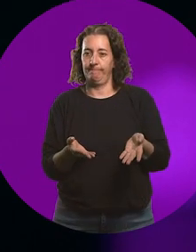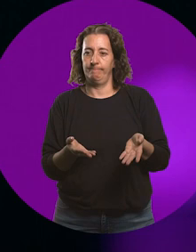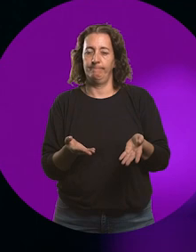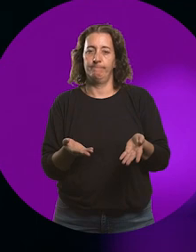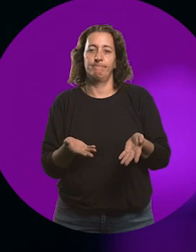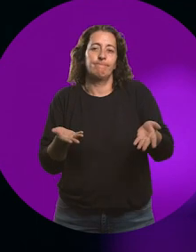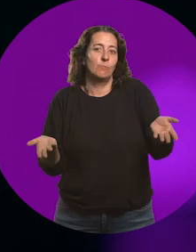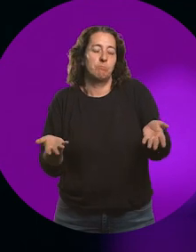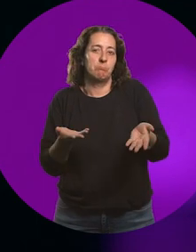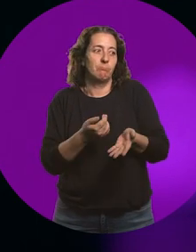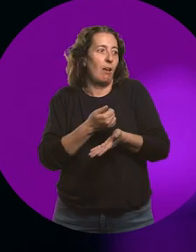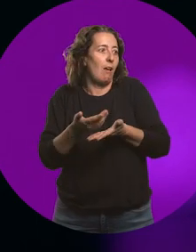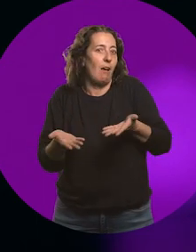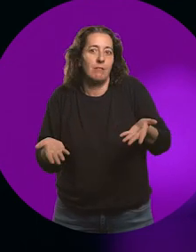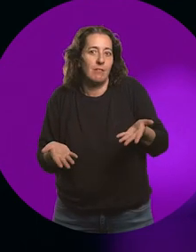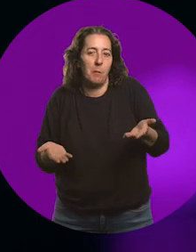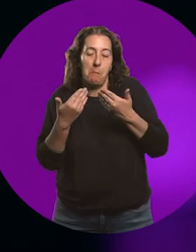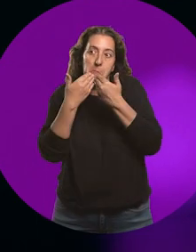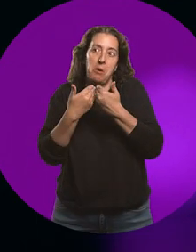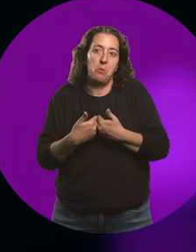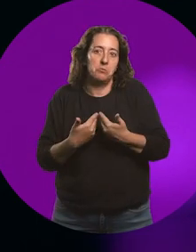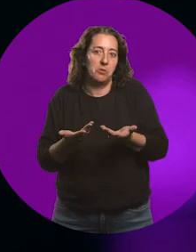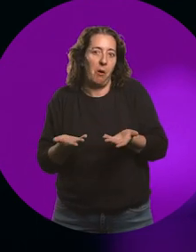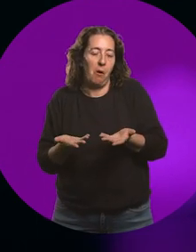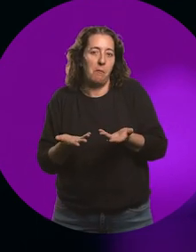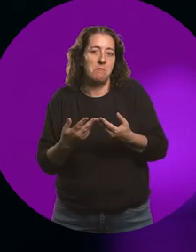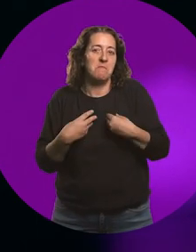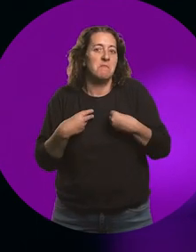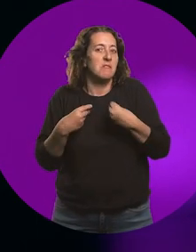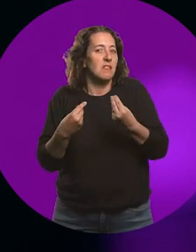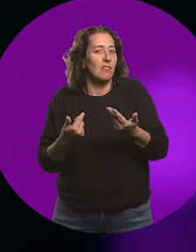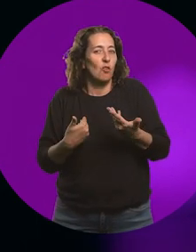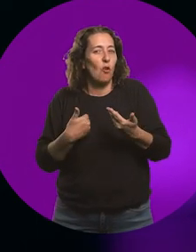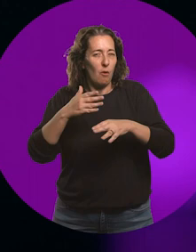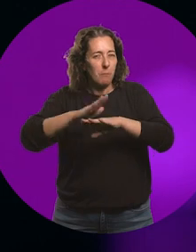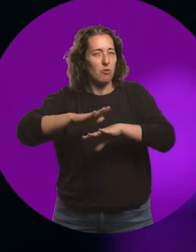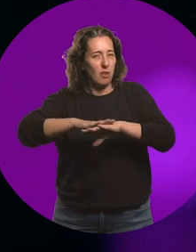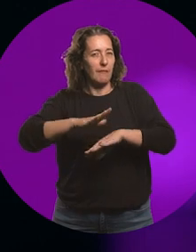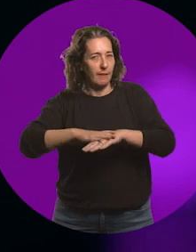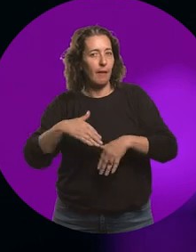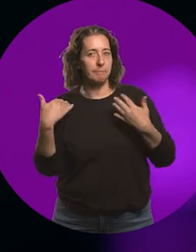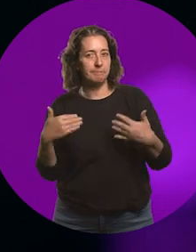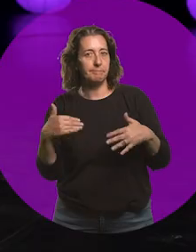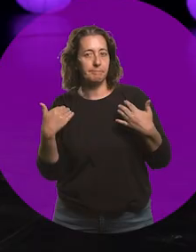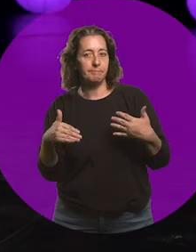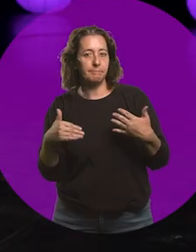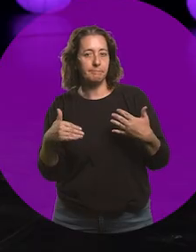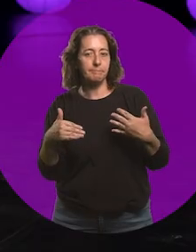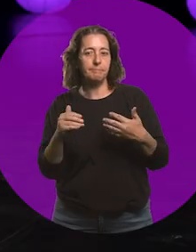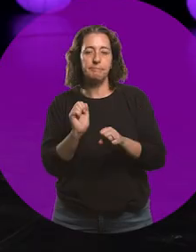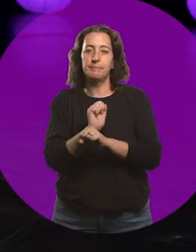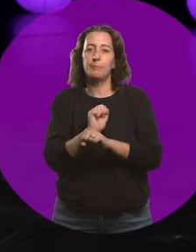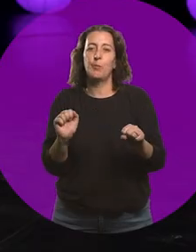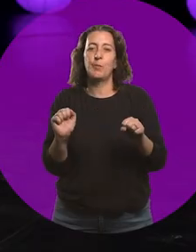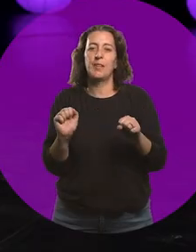Entonces, hasta ahora me lo pregunto, ¿no? Siento que tengo una gran responsabilidad, que quizás